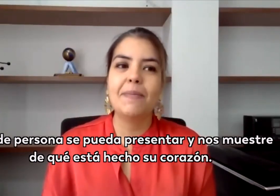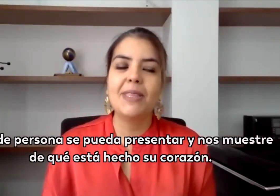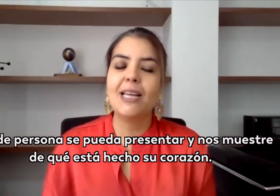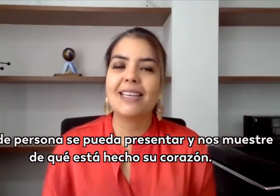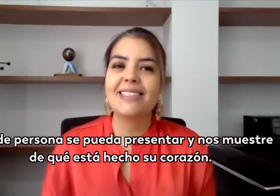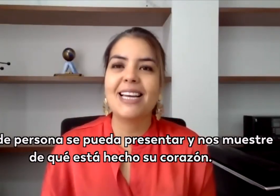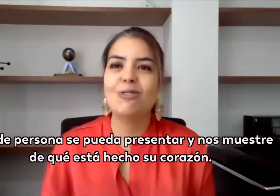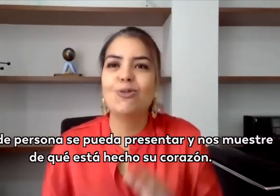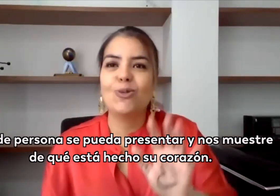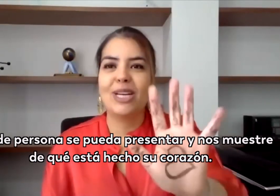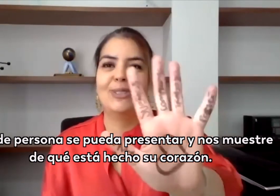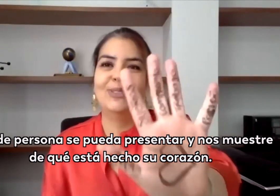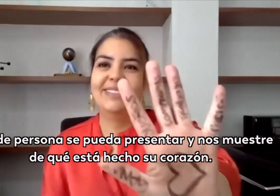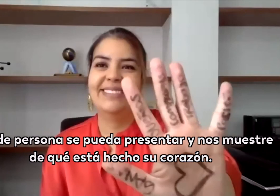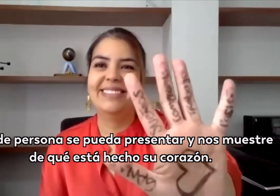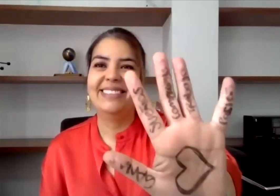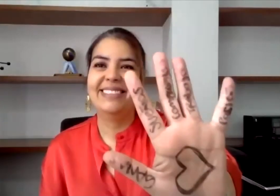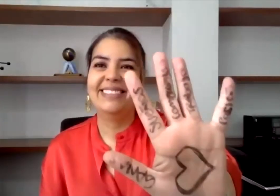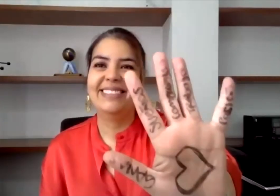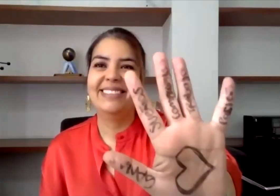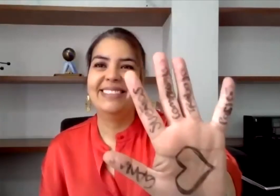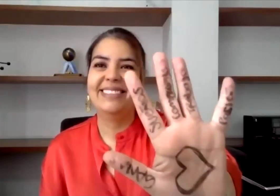muestre de a qué está hecho su corazón.